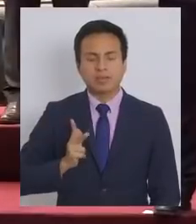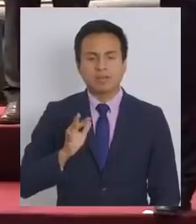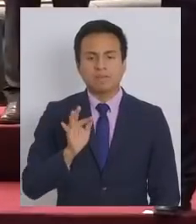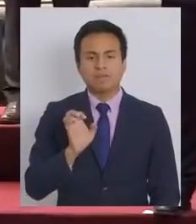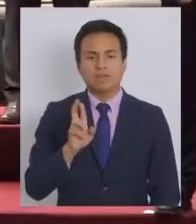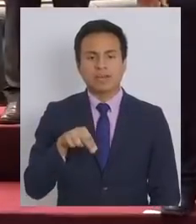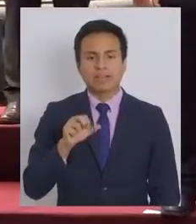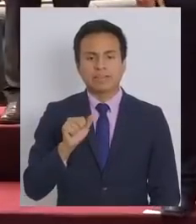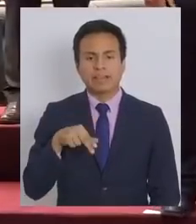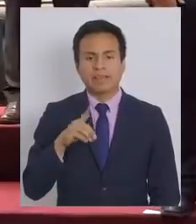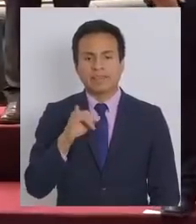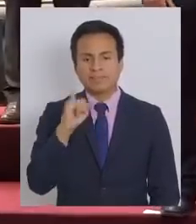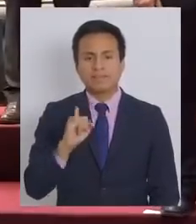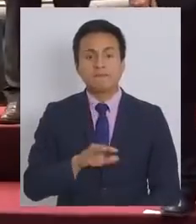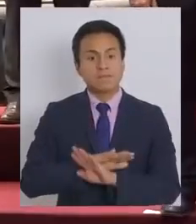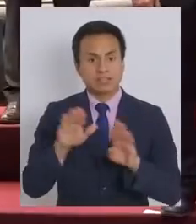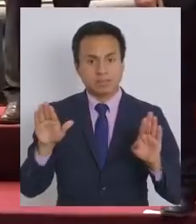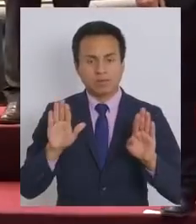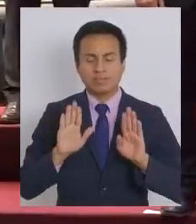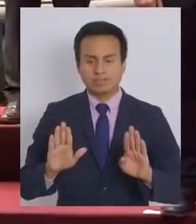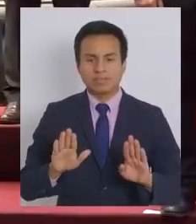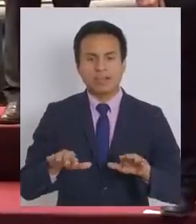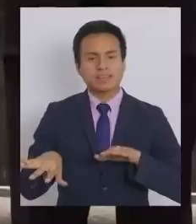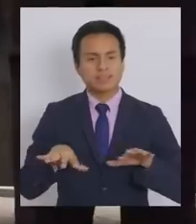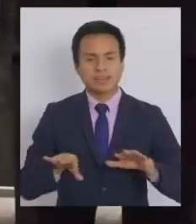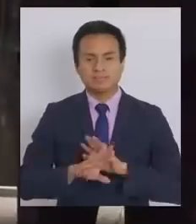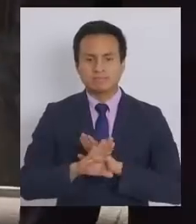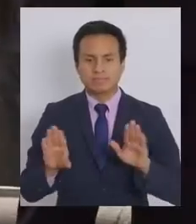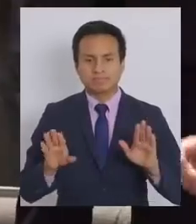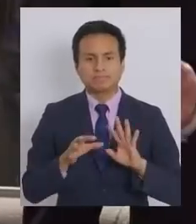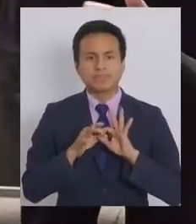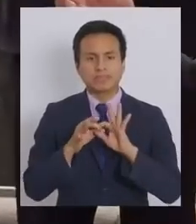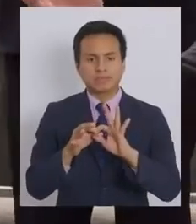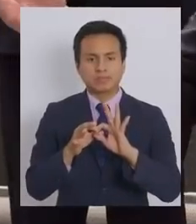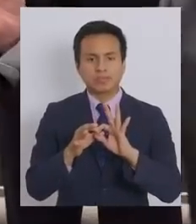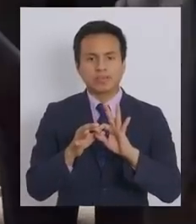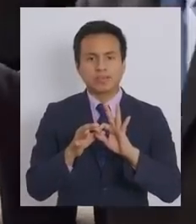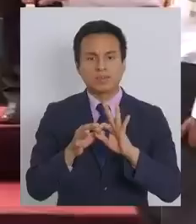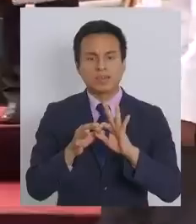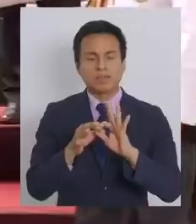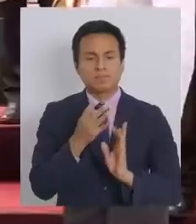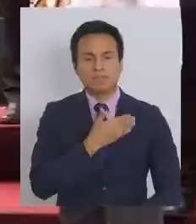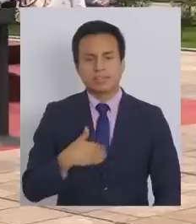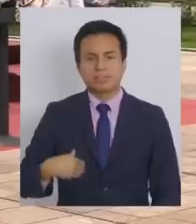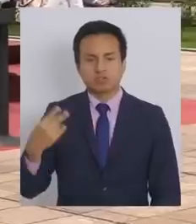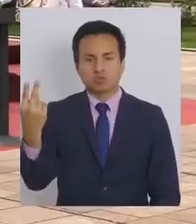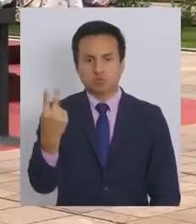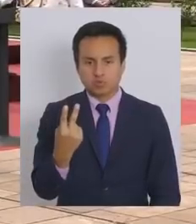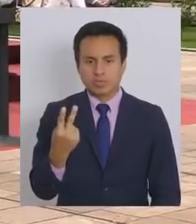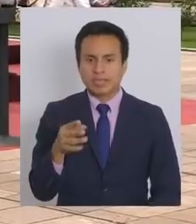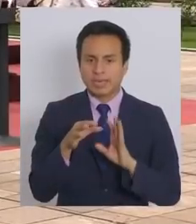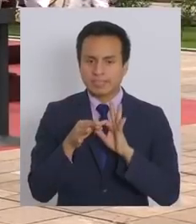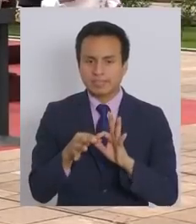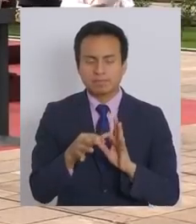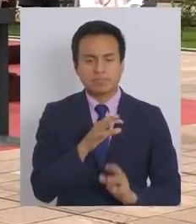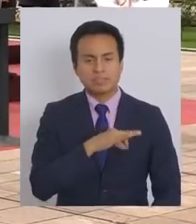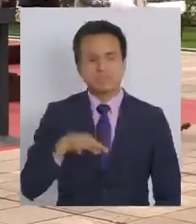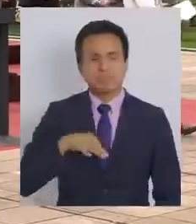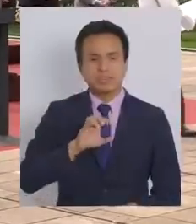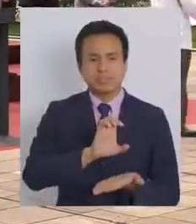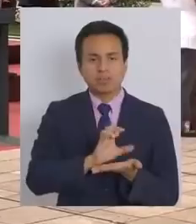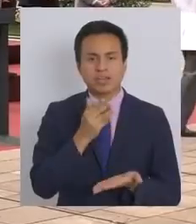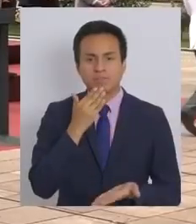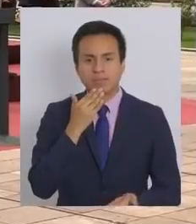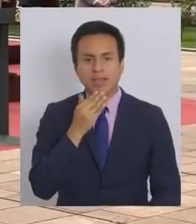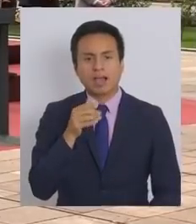Fernández. Finalizamos así esta actividad. Agradecemos la presencia de ambos mandatarios, de los ministros de Estado de ambos países y de